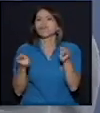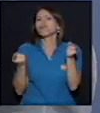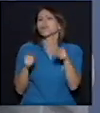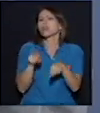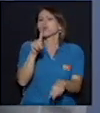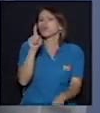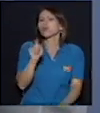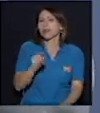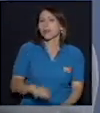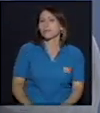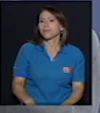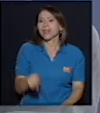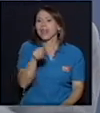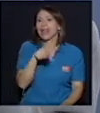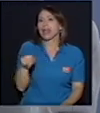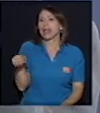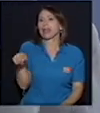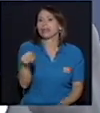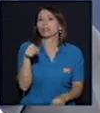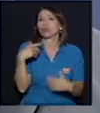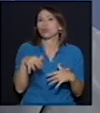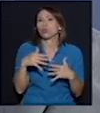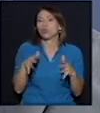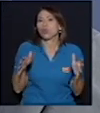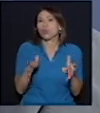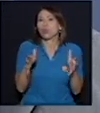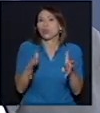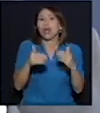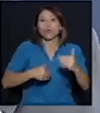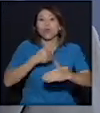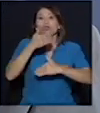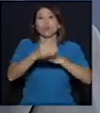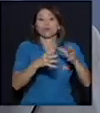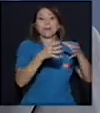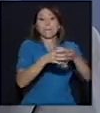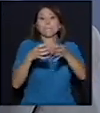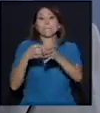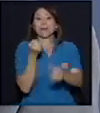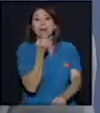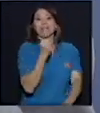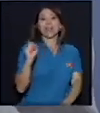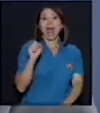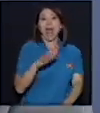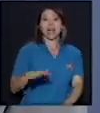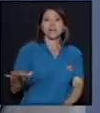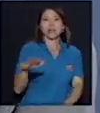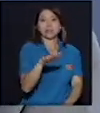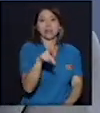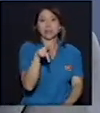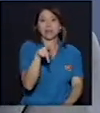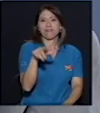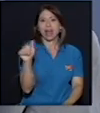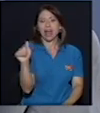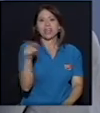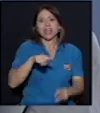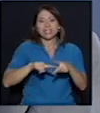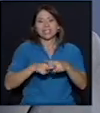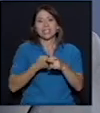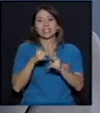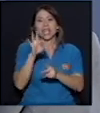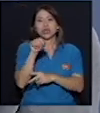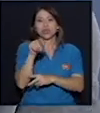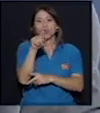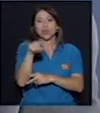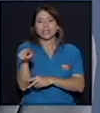Eso es un caldo de cultivo y cuando viene la primavera árabe, que se inicia en Túnez, en donde todos los países del Medio Oriente sufren